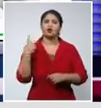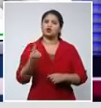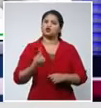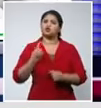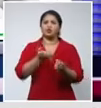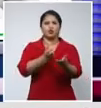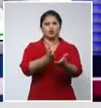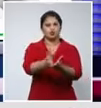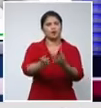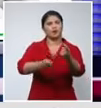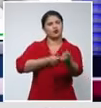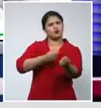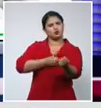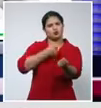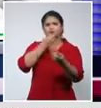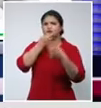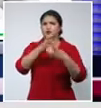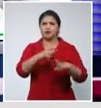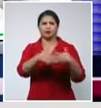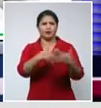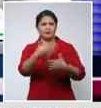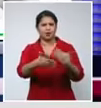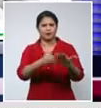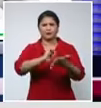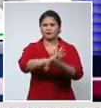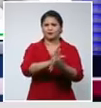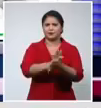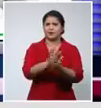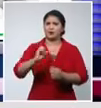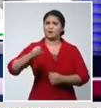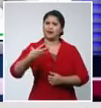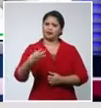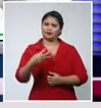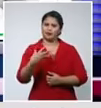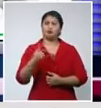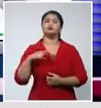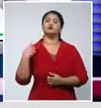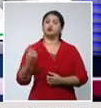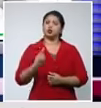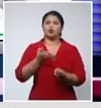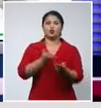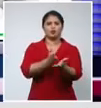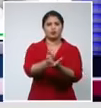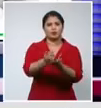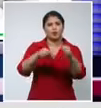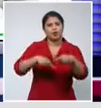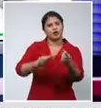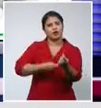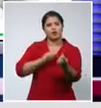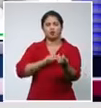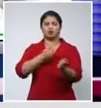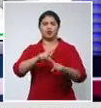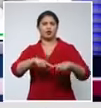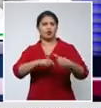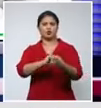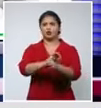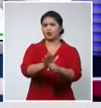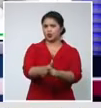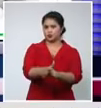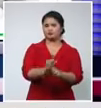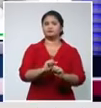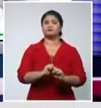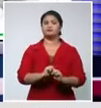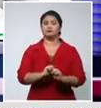sino todo un país, hoy en pleno combate contra la pandemia de la COVID-19.